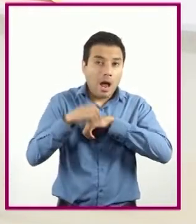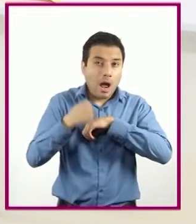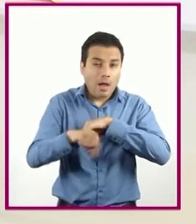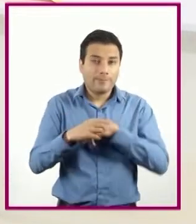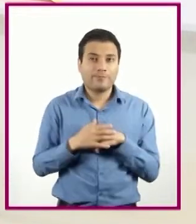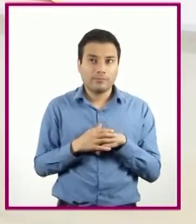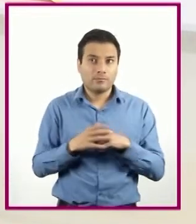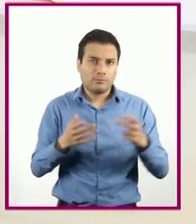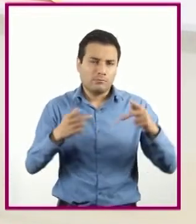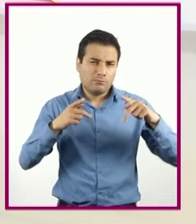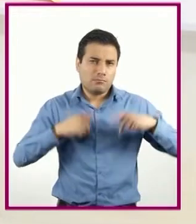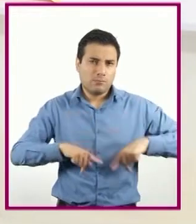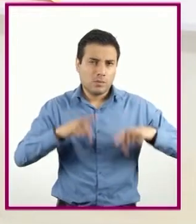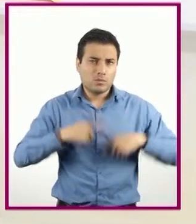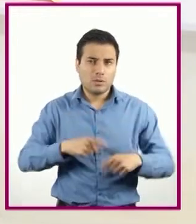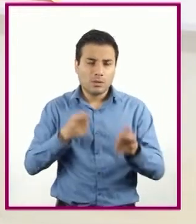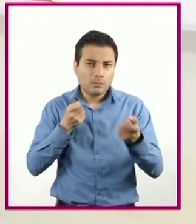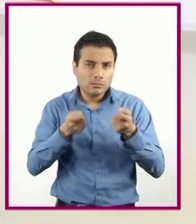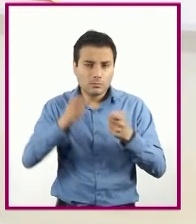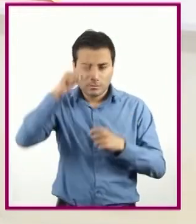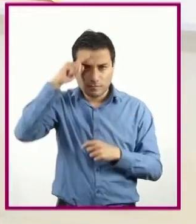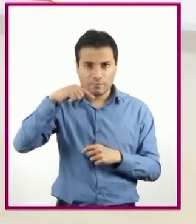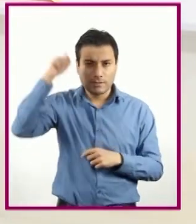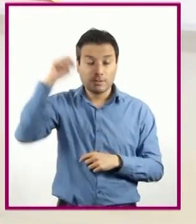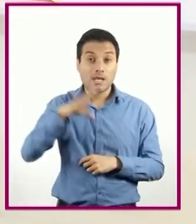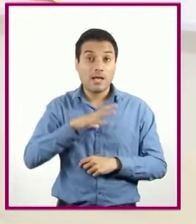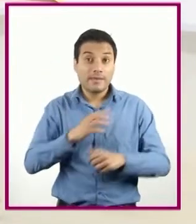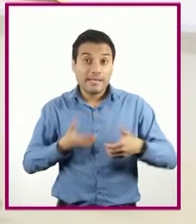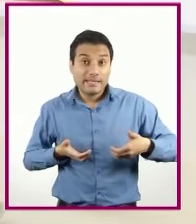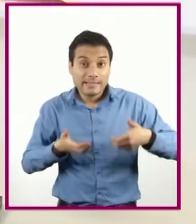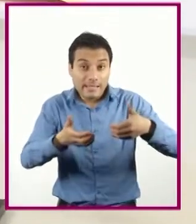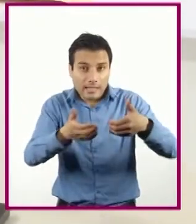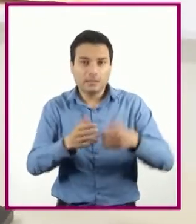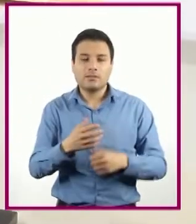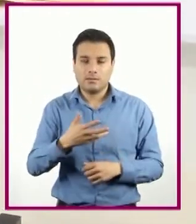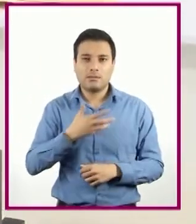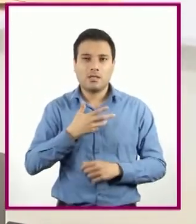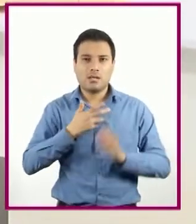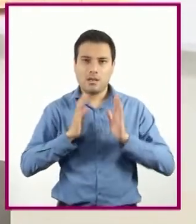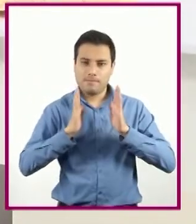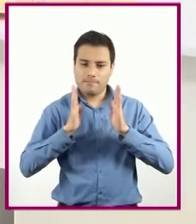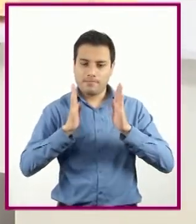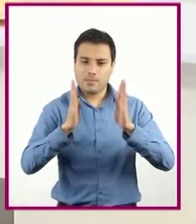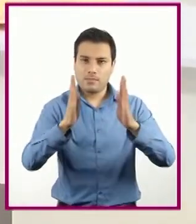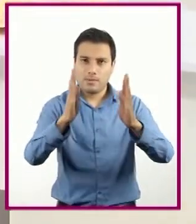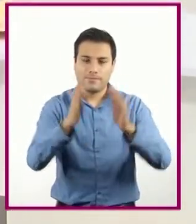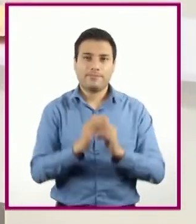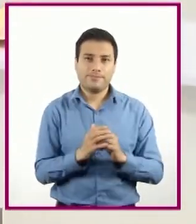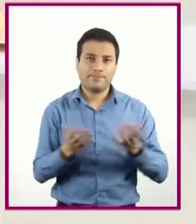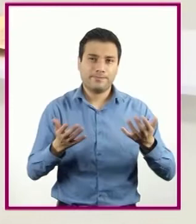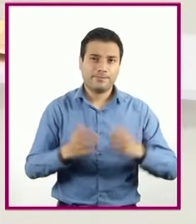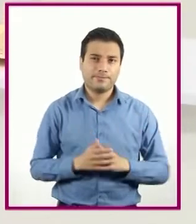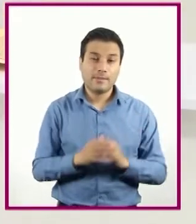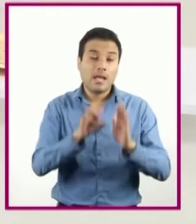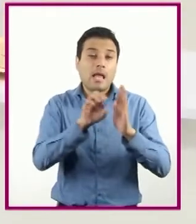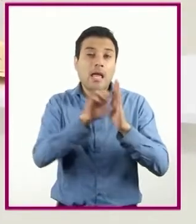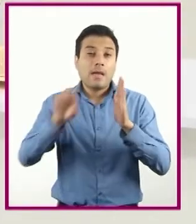sus habitantes. Además, existían calles amuralladas que bien podían cerrarse fácilmente en caso de una